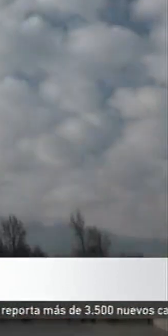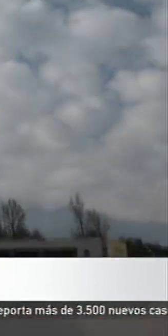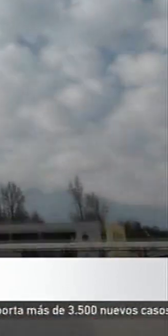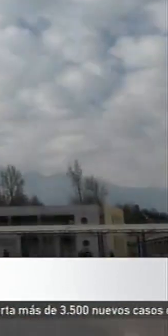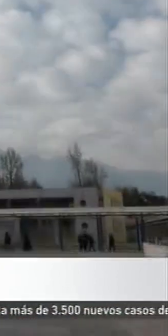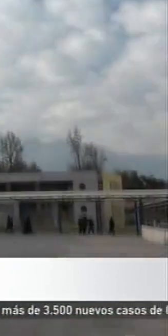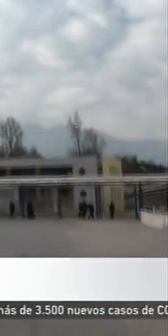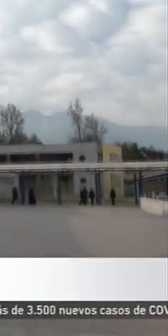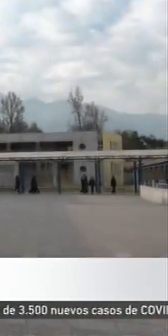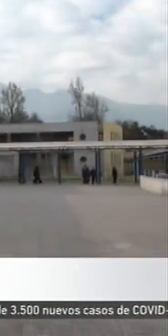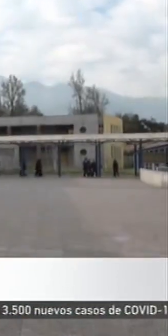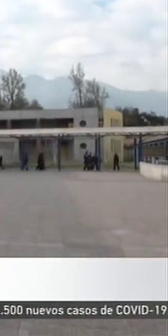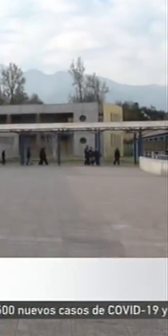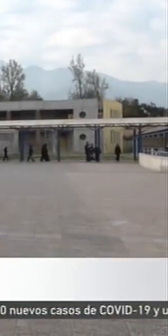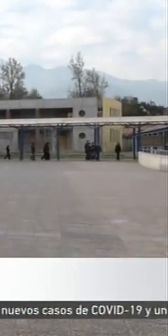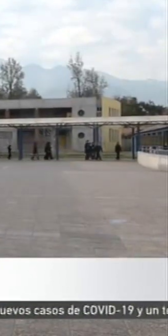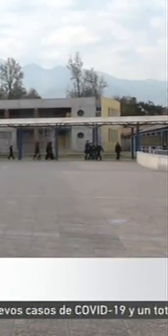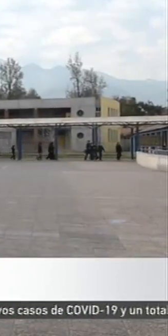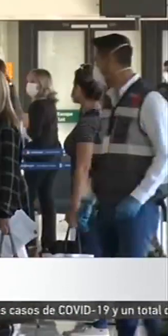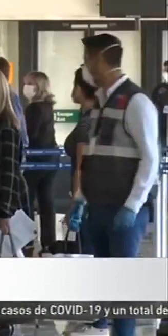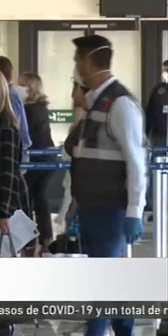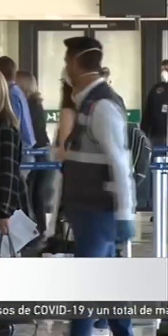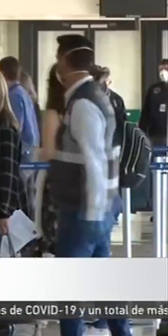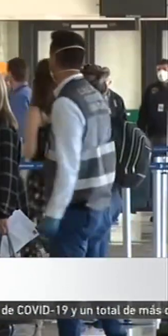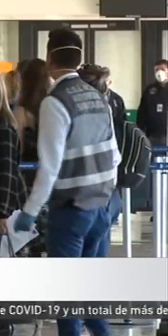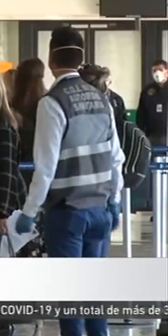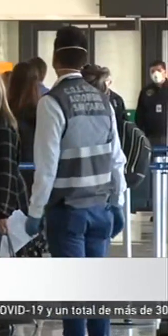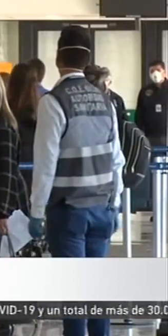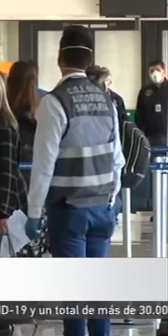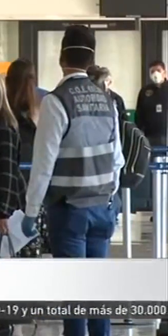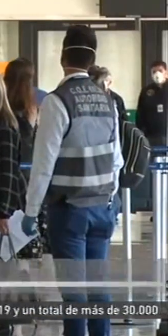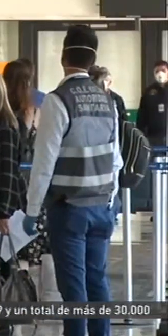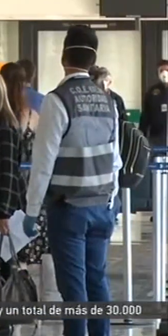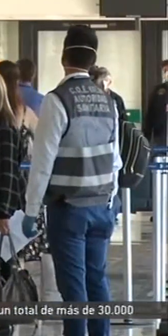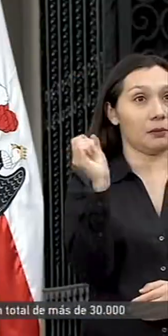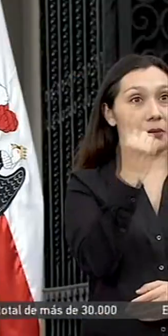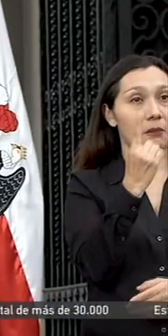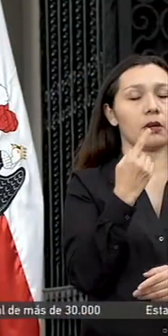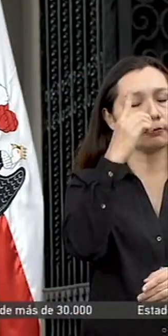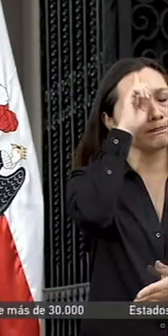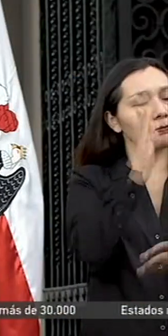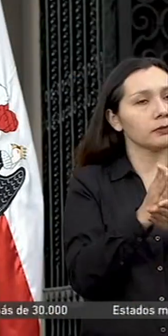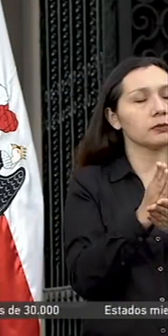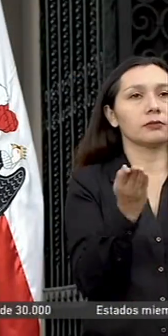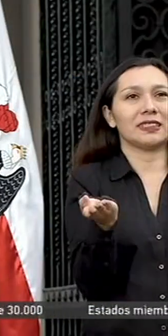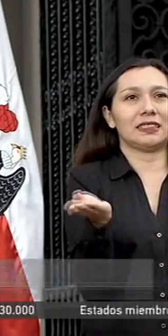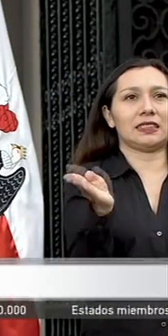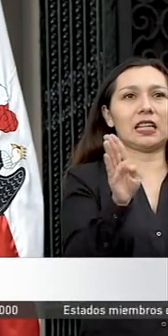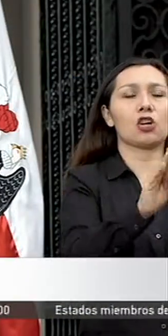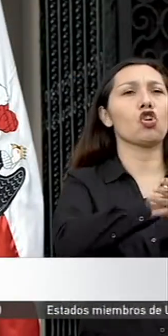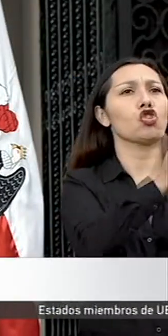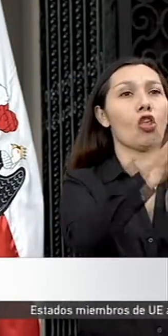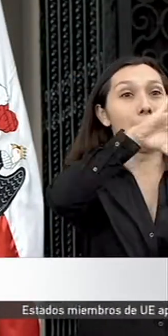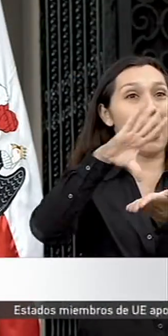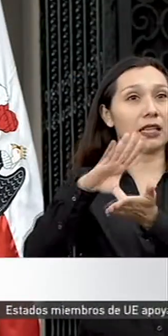de las actividades académicas en la nación y el cierre de todas las fronteras. En primer lugar, hemos decidido cerrar todas